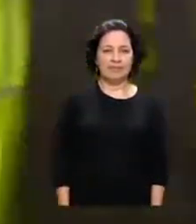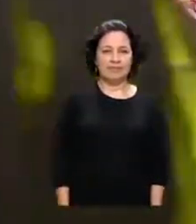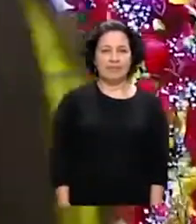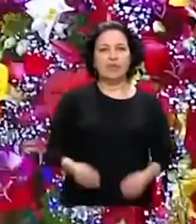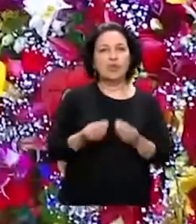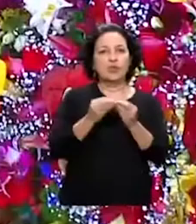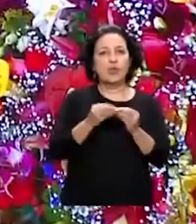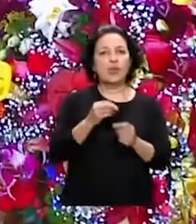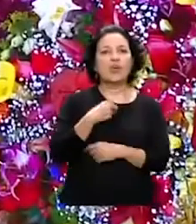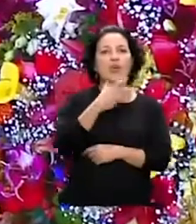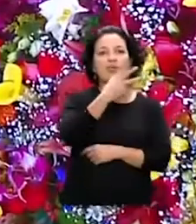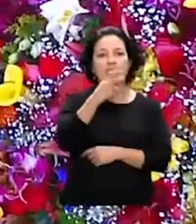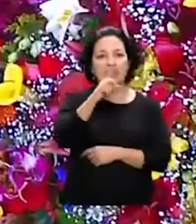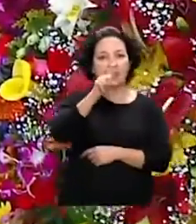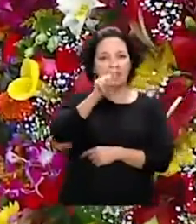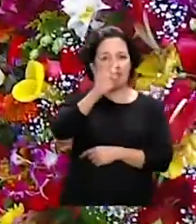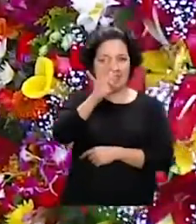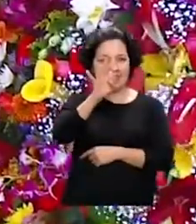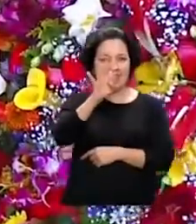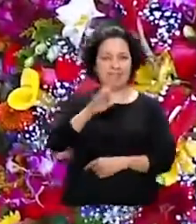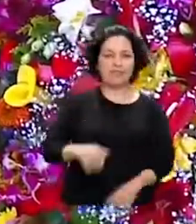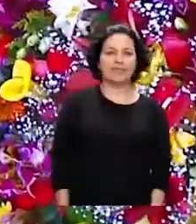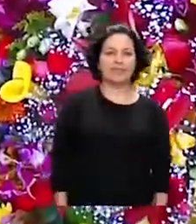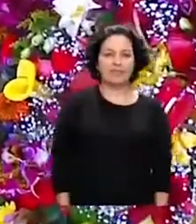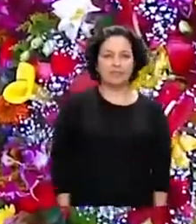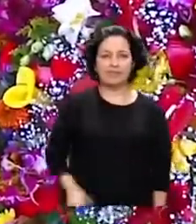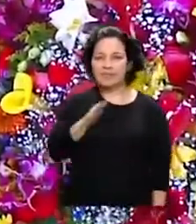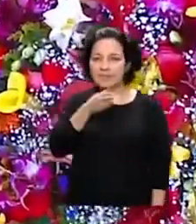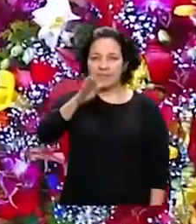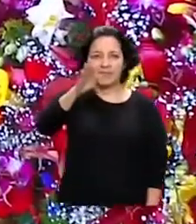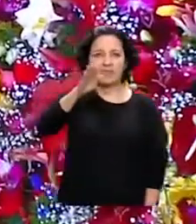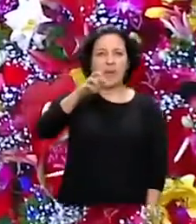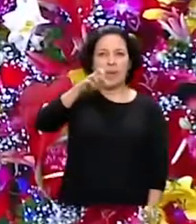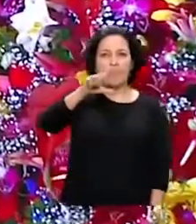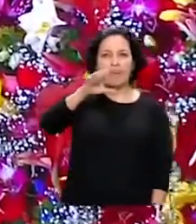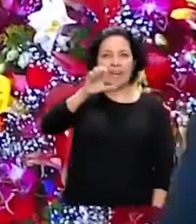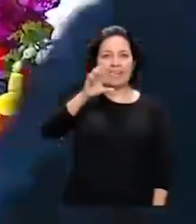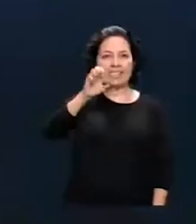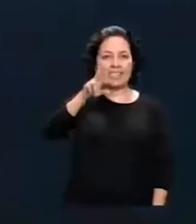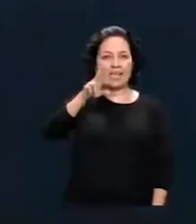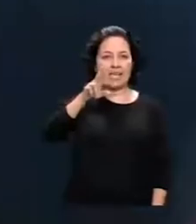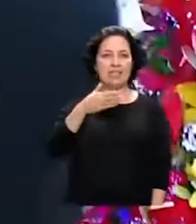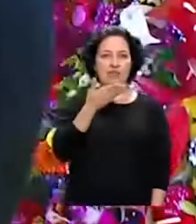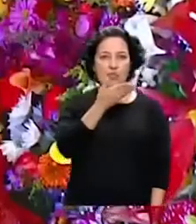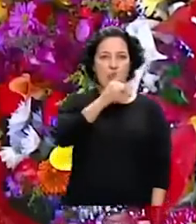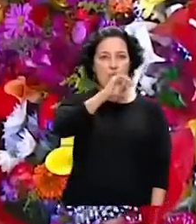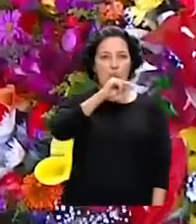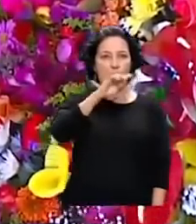Número de contrato 363, Vereda El Placer, Juan José Zapata